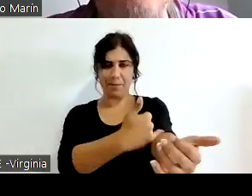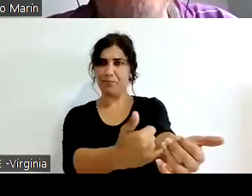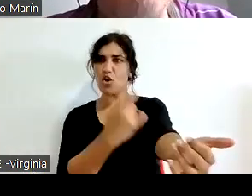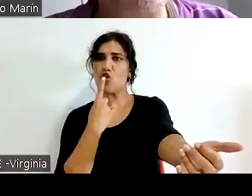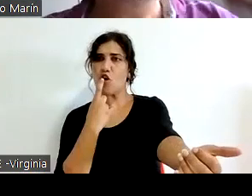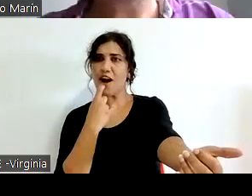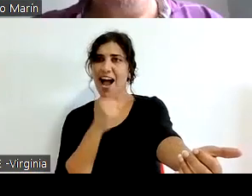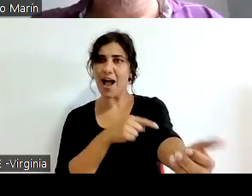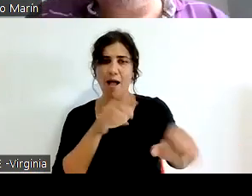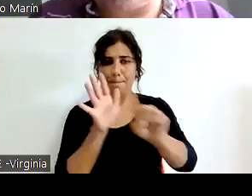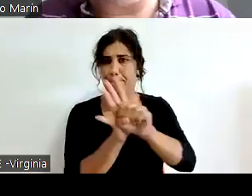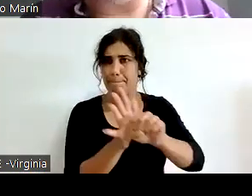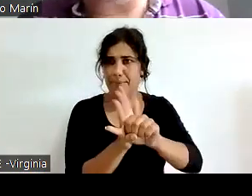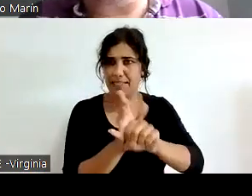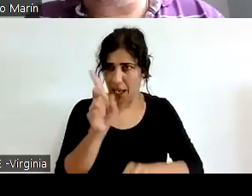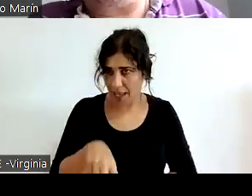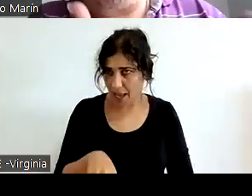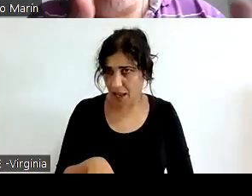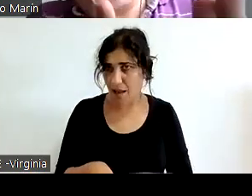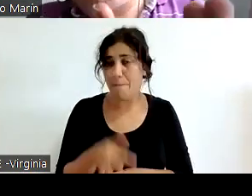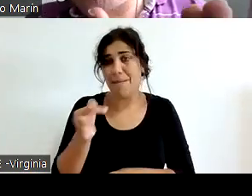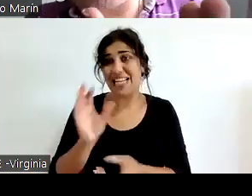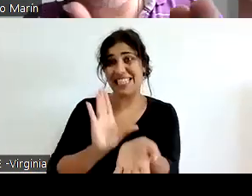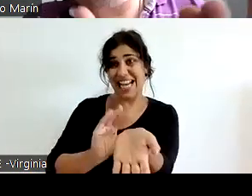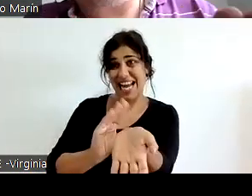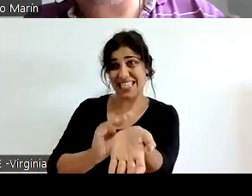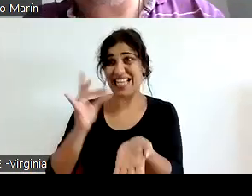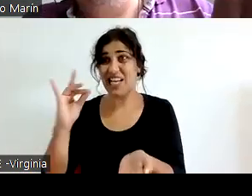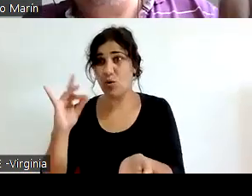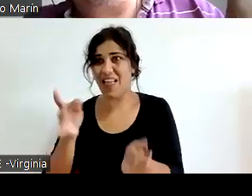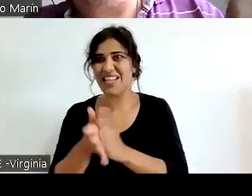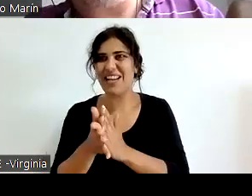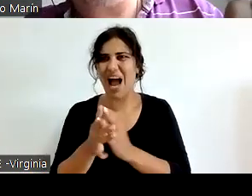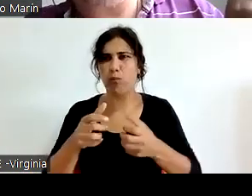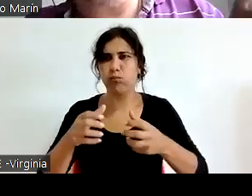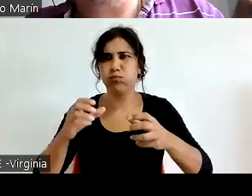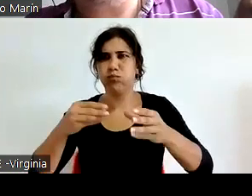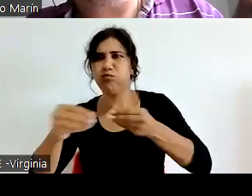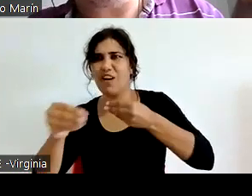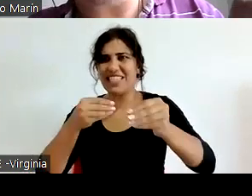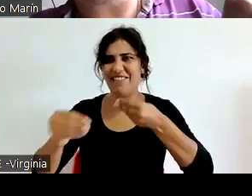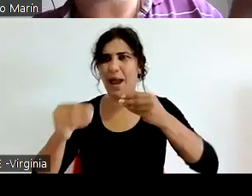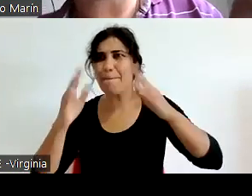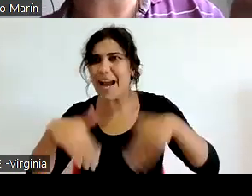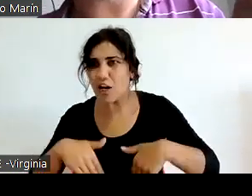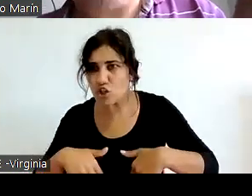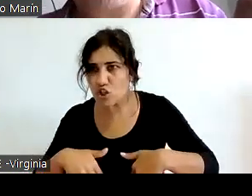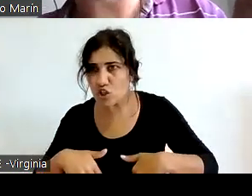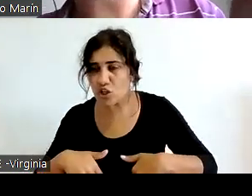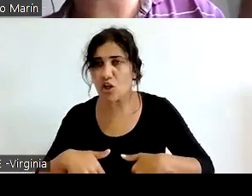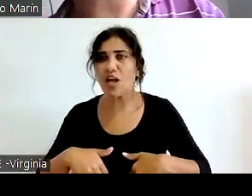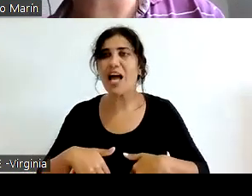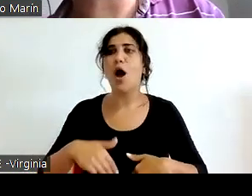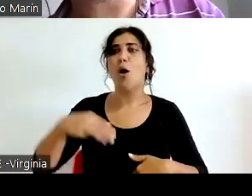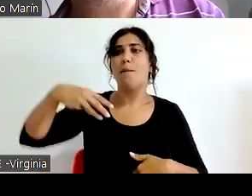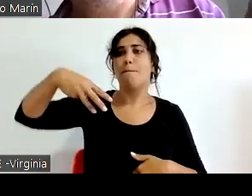grasa saturada y la grasa saturada, pensar que es más rígida, es una grasa que es menos flexible. La insaturada, la